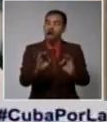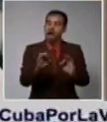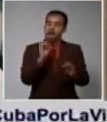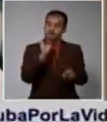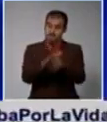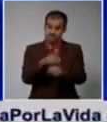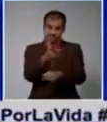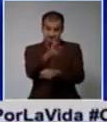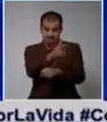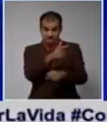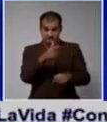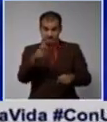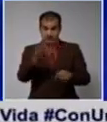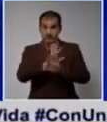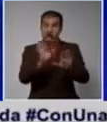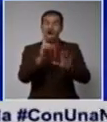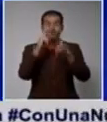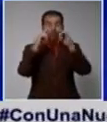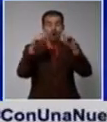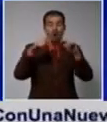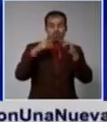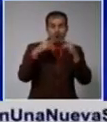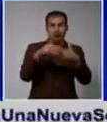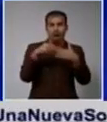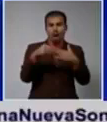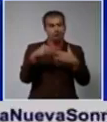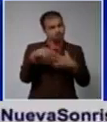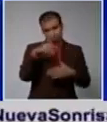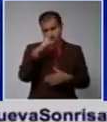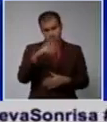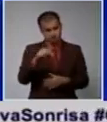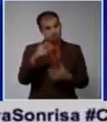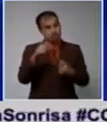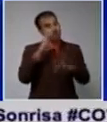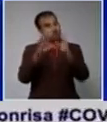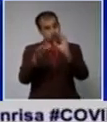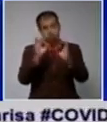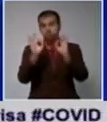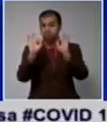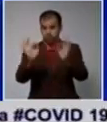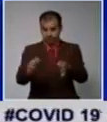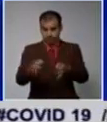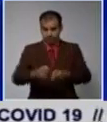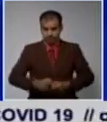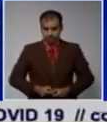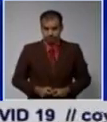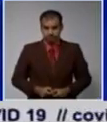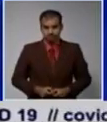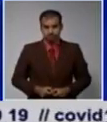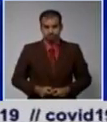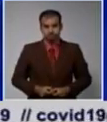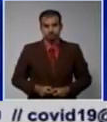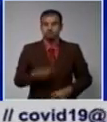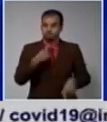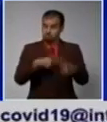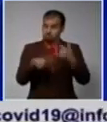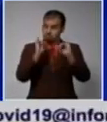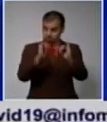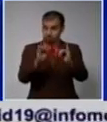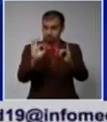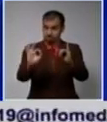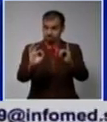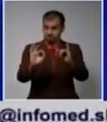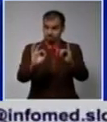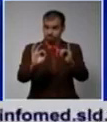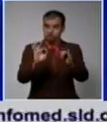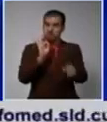lo que está establecido y lo que ya nuestra población aprendió. Bueno, con esta información